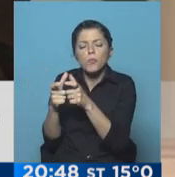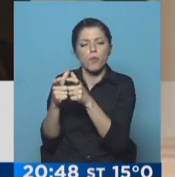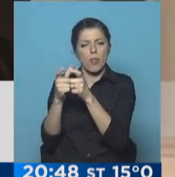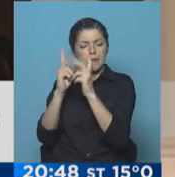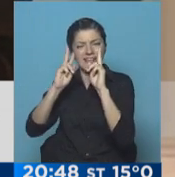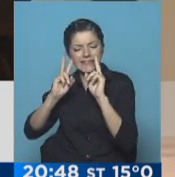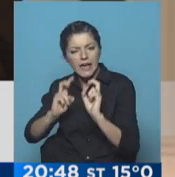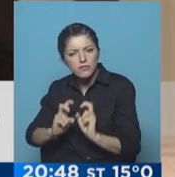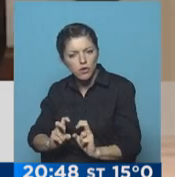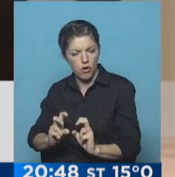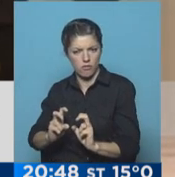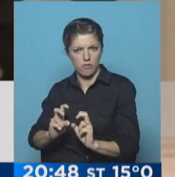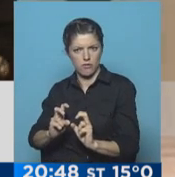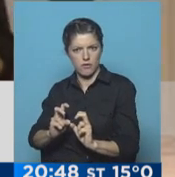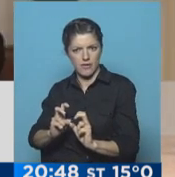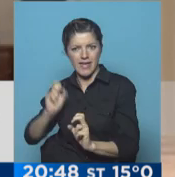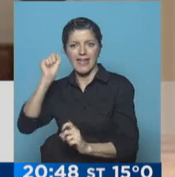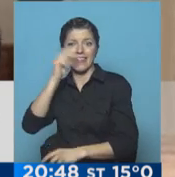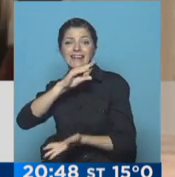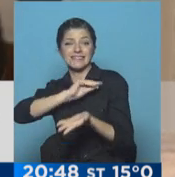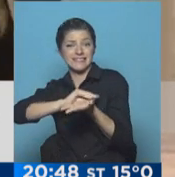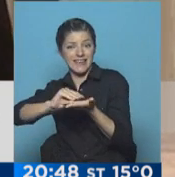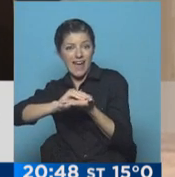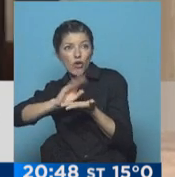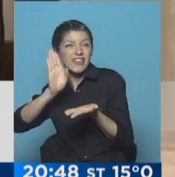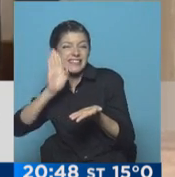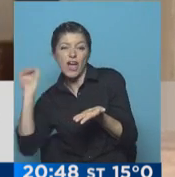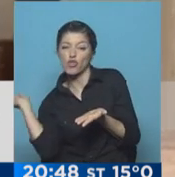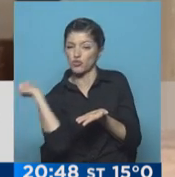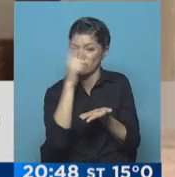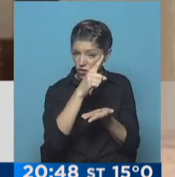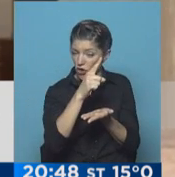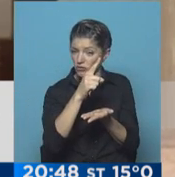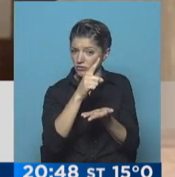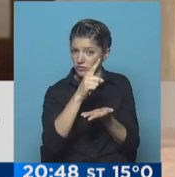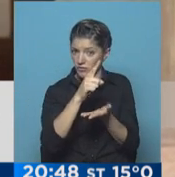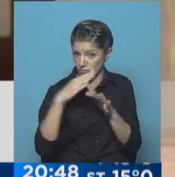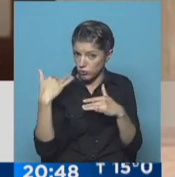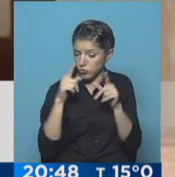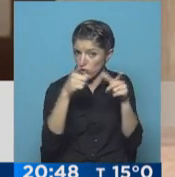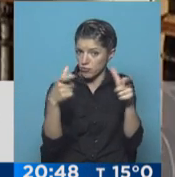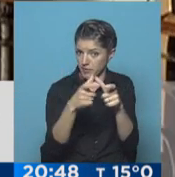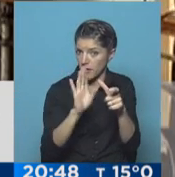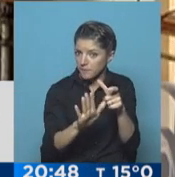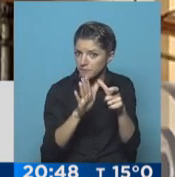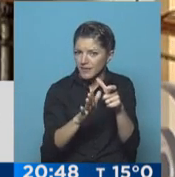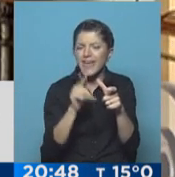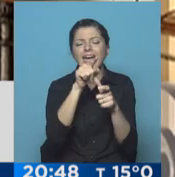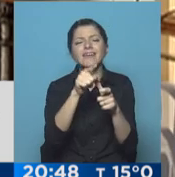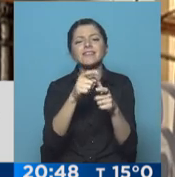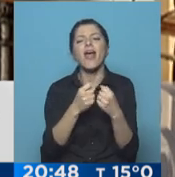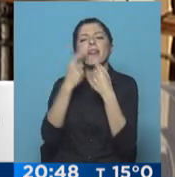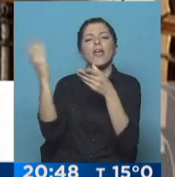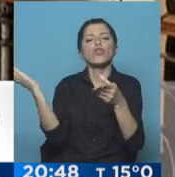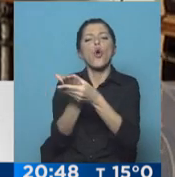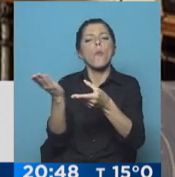investigadora del Senado de los Estados Unidos de Norteamérica, nada más ni nada menos, le entregara